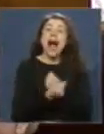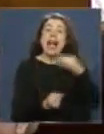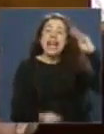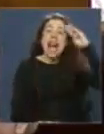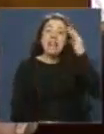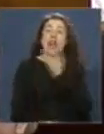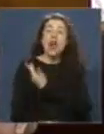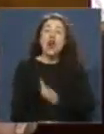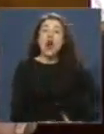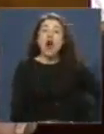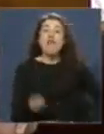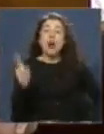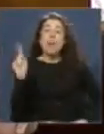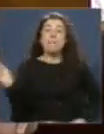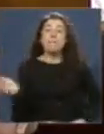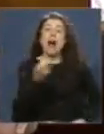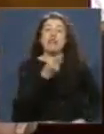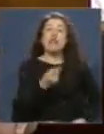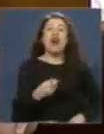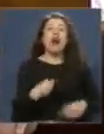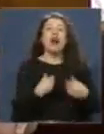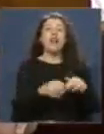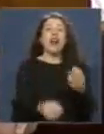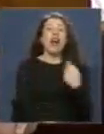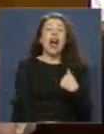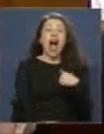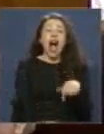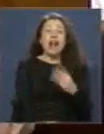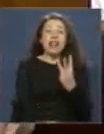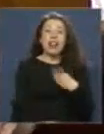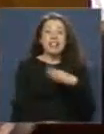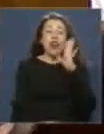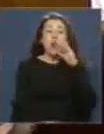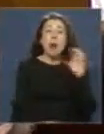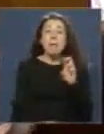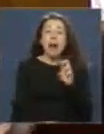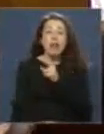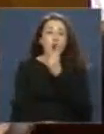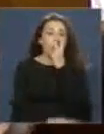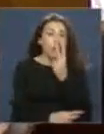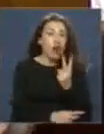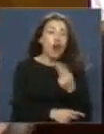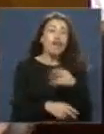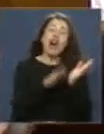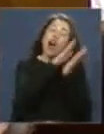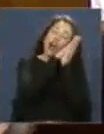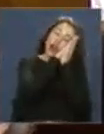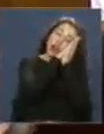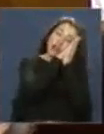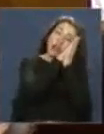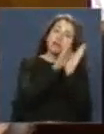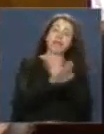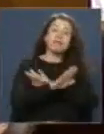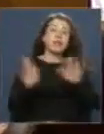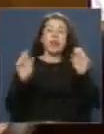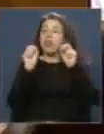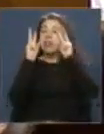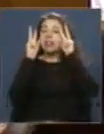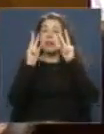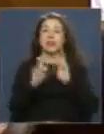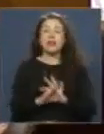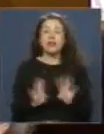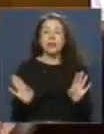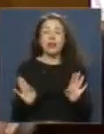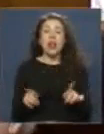y el gobierno que los manda, dejaron a 3 hijos sin padre, lo vieron, se fue a acostar y no despertó. Así